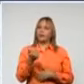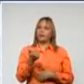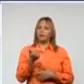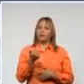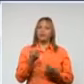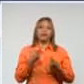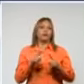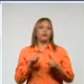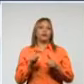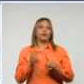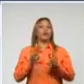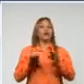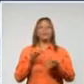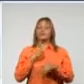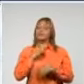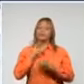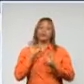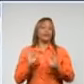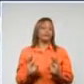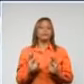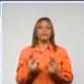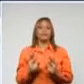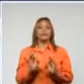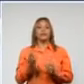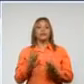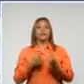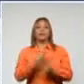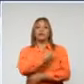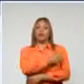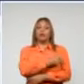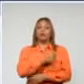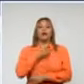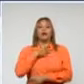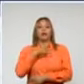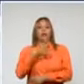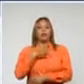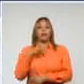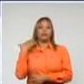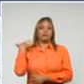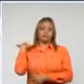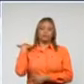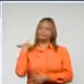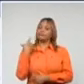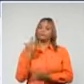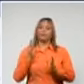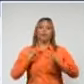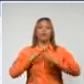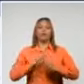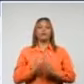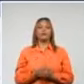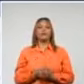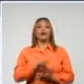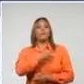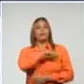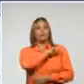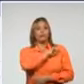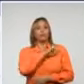nos pasa muchas veces con las vacunas contra los virus respiratorios. Fíjense que nuestra población tiene